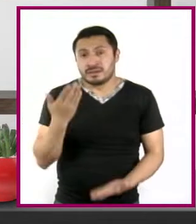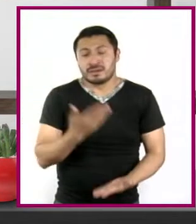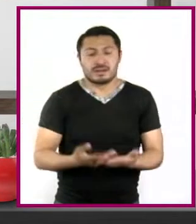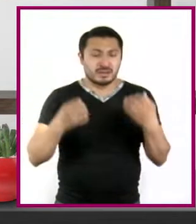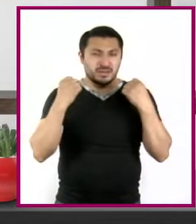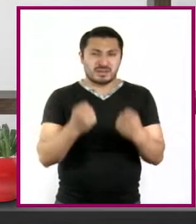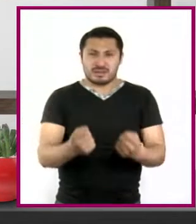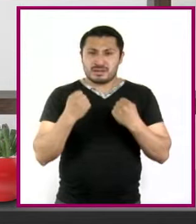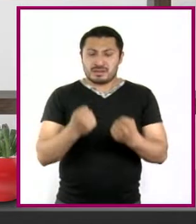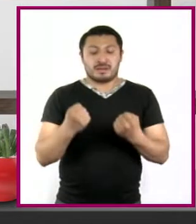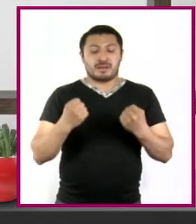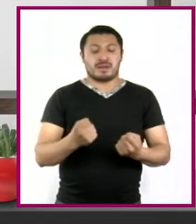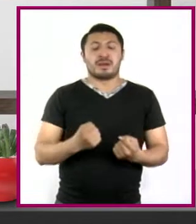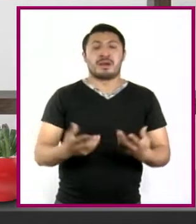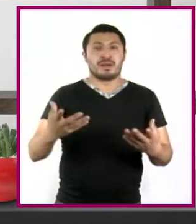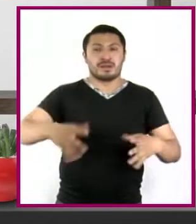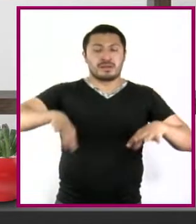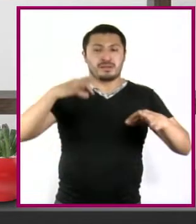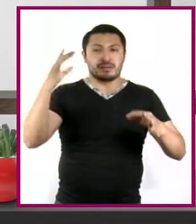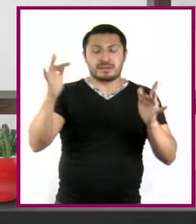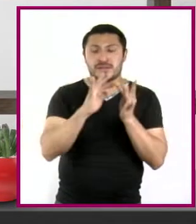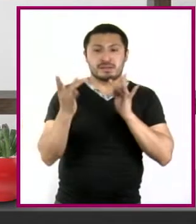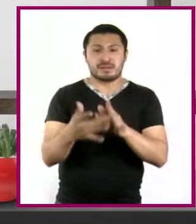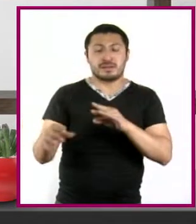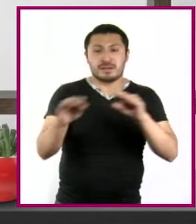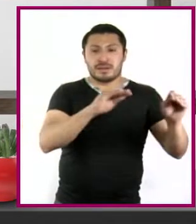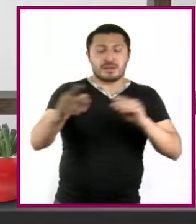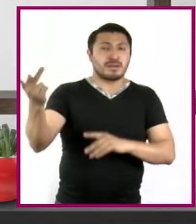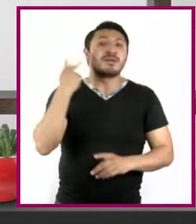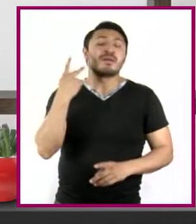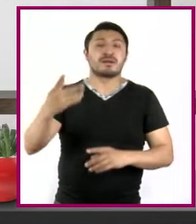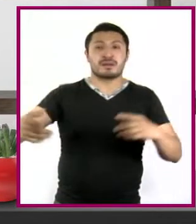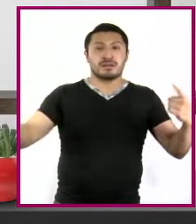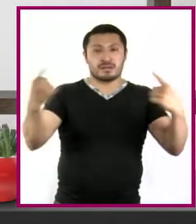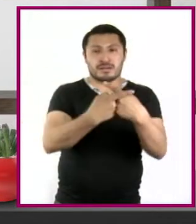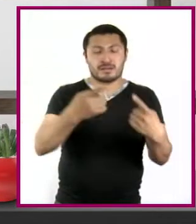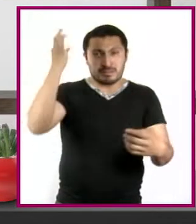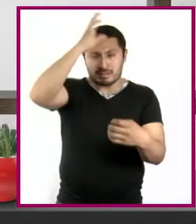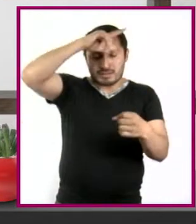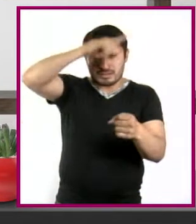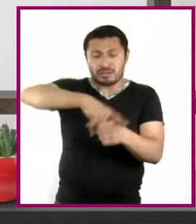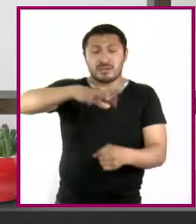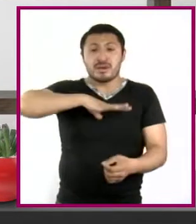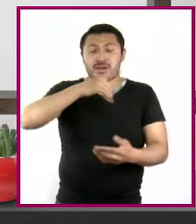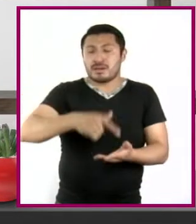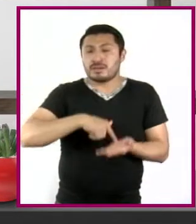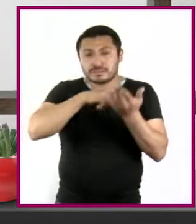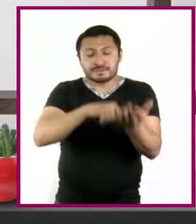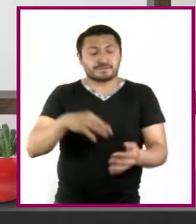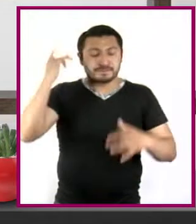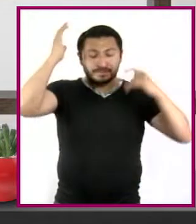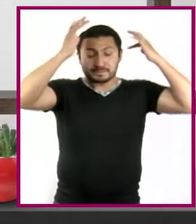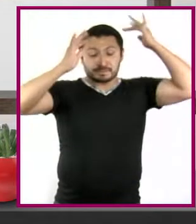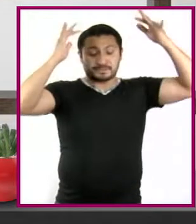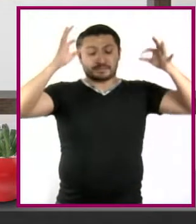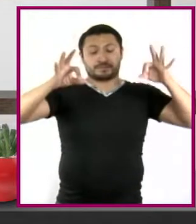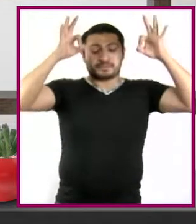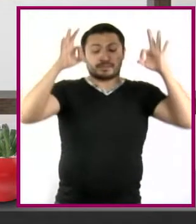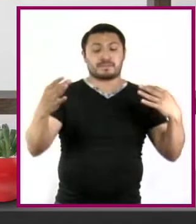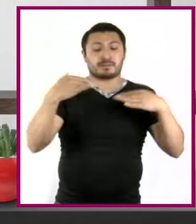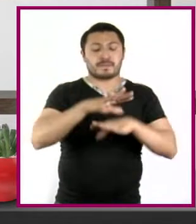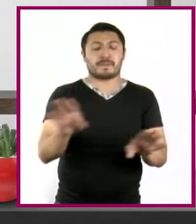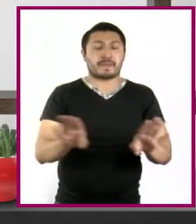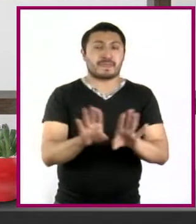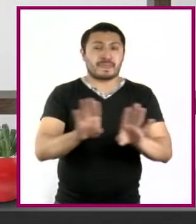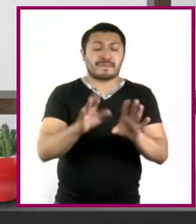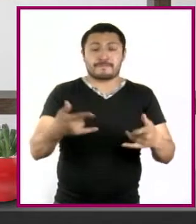fuertemente determinados por la interacción entre movilización política y contracultura, ofrecen una provocadora reflexión metodológica sobre los